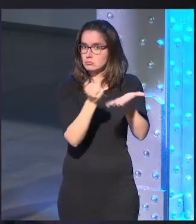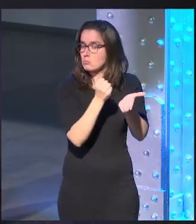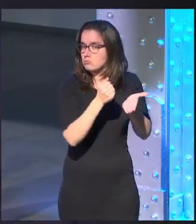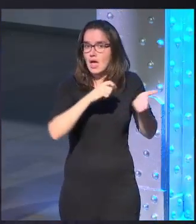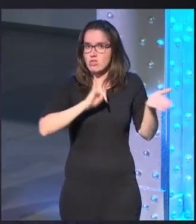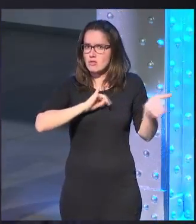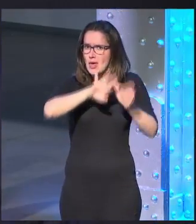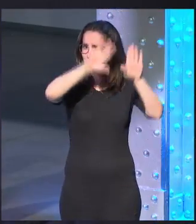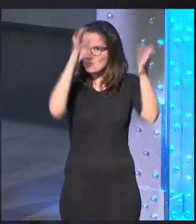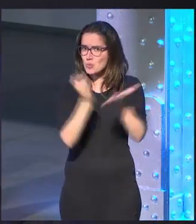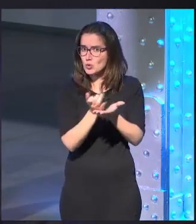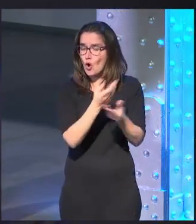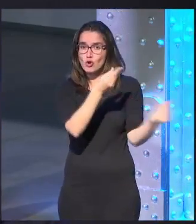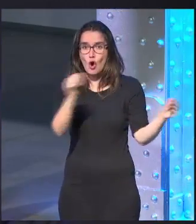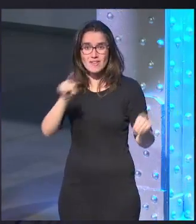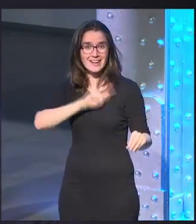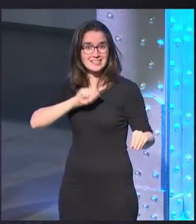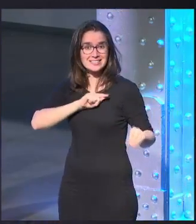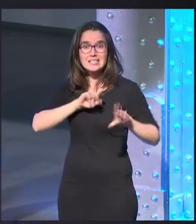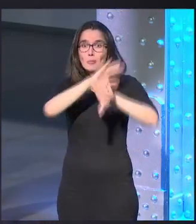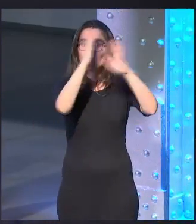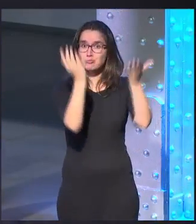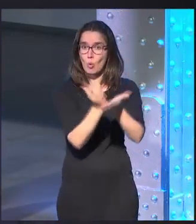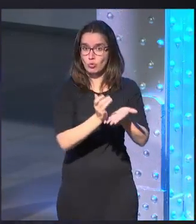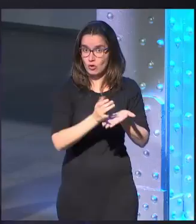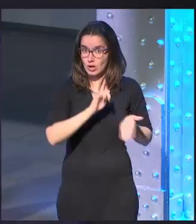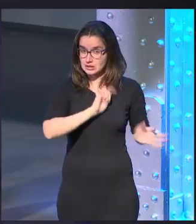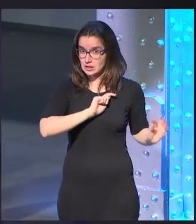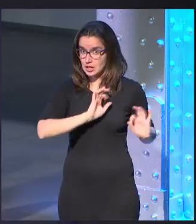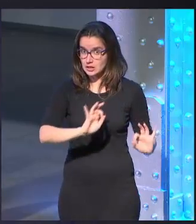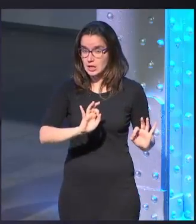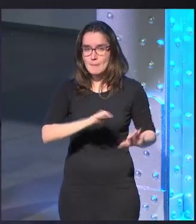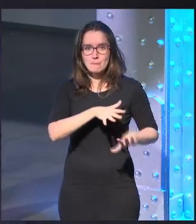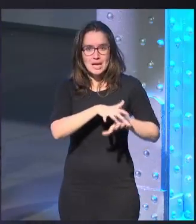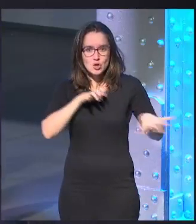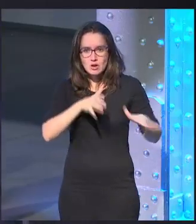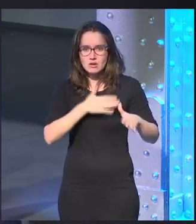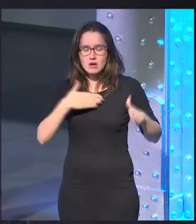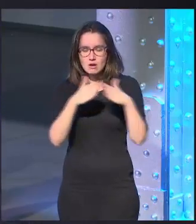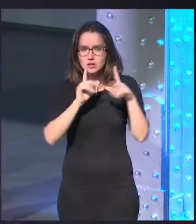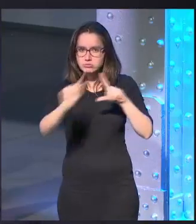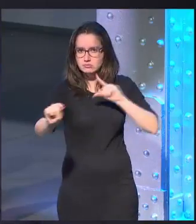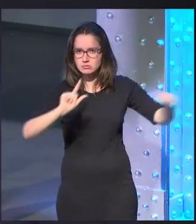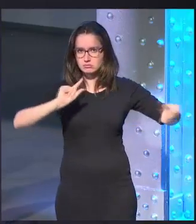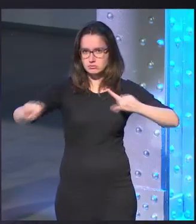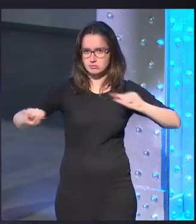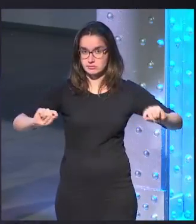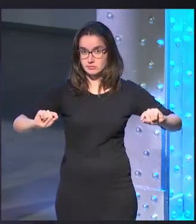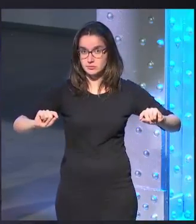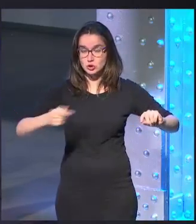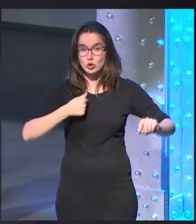Entonces, los jóvenes se sienten ciudadanos del mundo. Muchos les gustaría seguir en su casa, pero la mayoría quieren irse, o sea que no es mala noticia. Yo